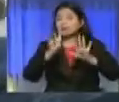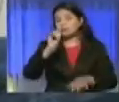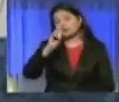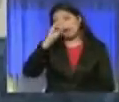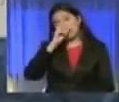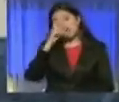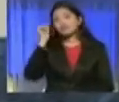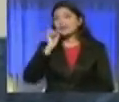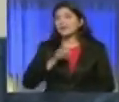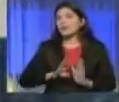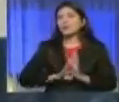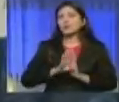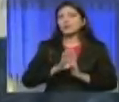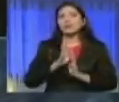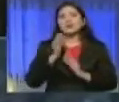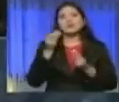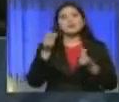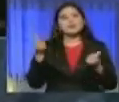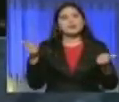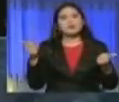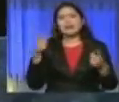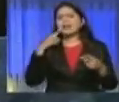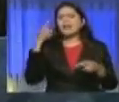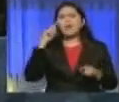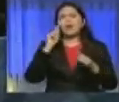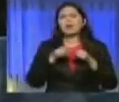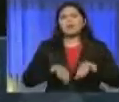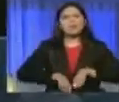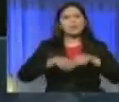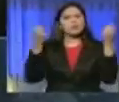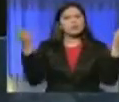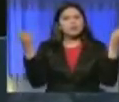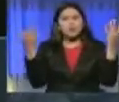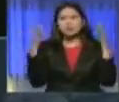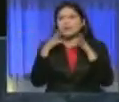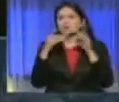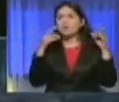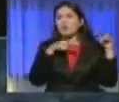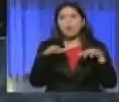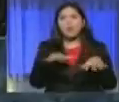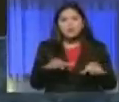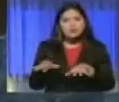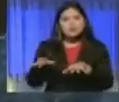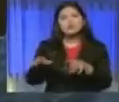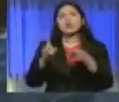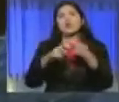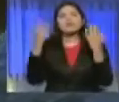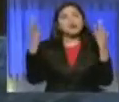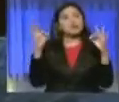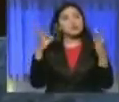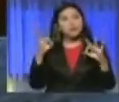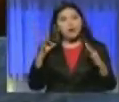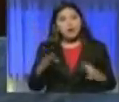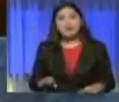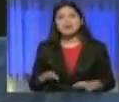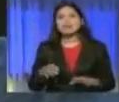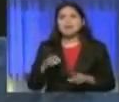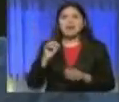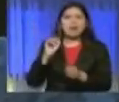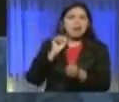que superarlo. Ese modelo lo que genera es destrucción de las cuencas de los ríos, de la naturaleza,